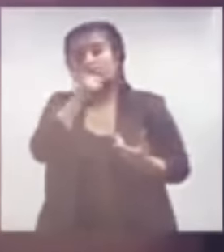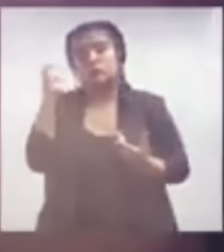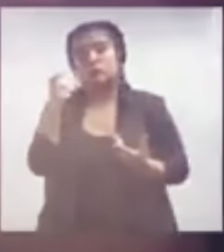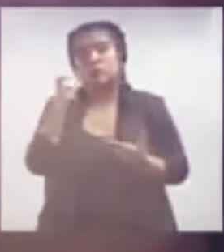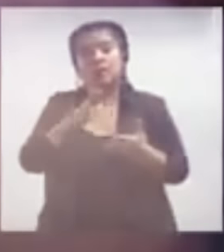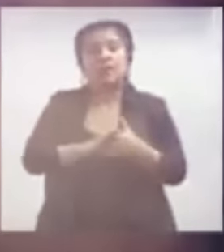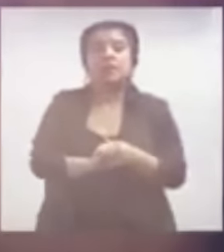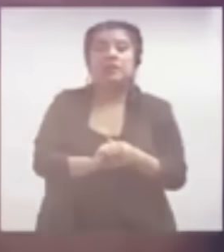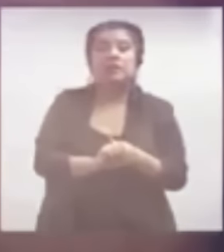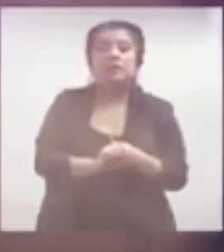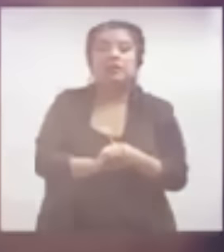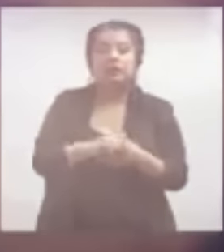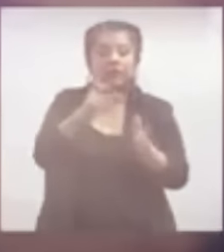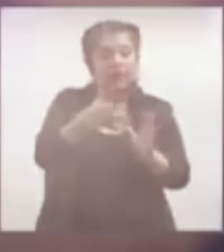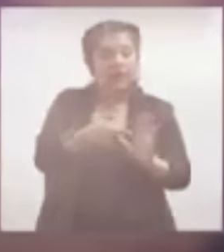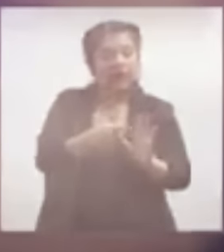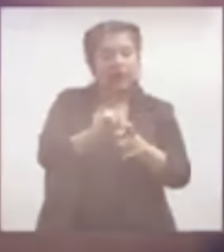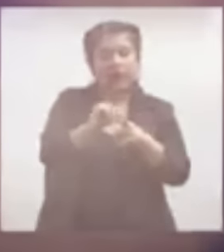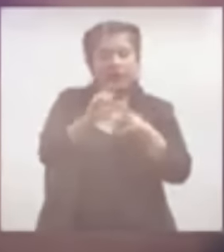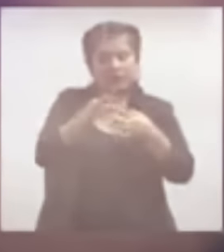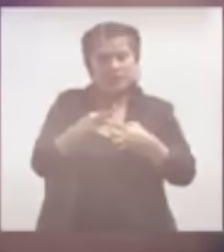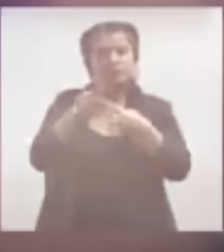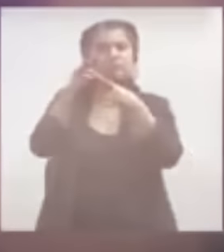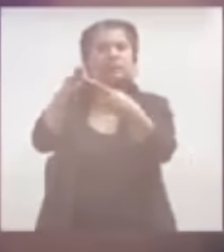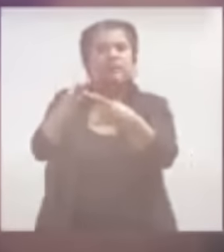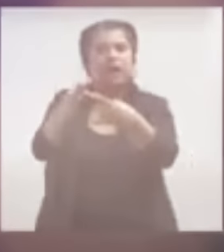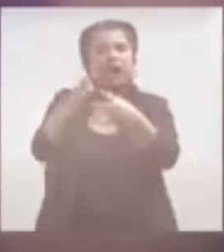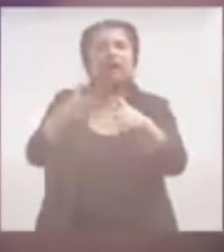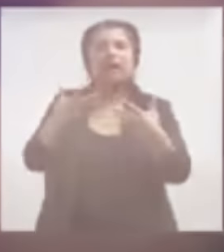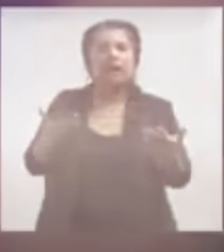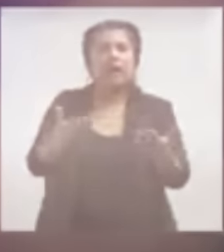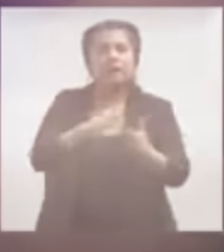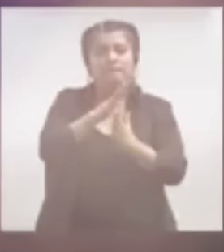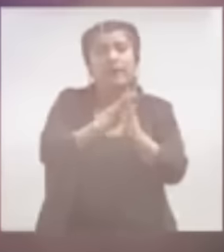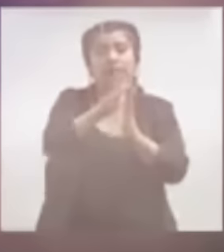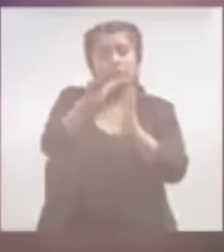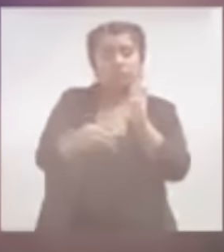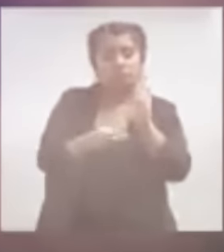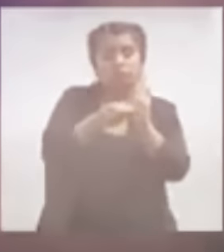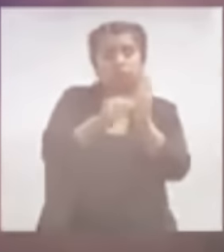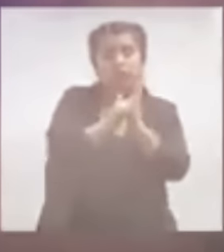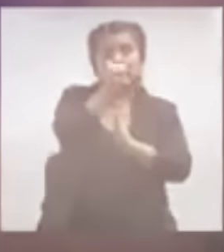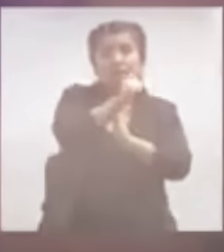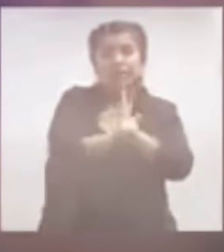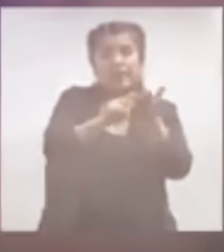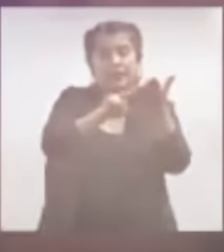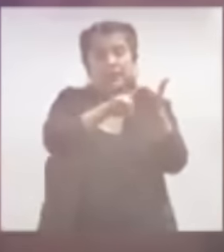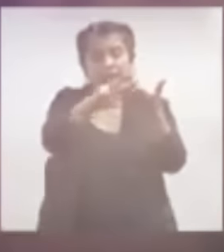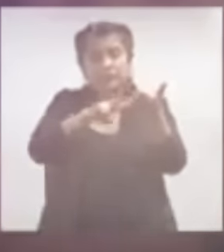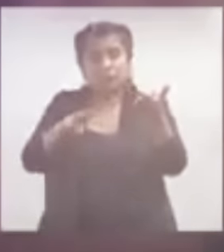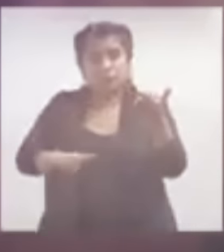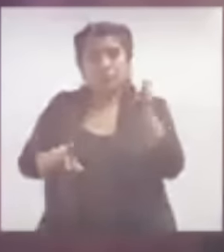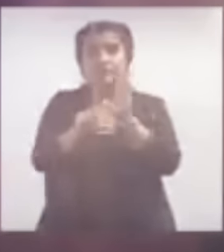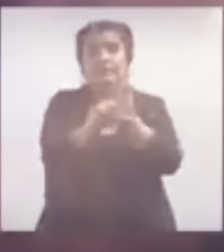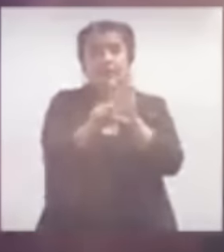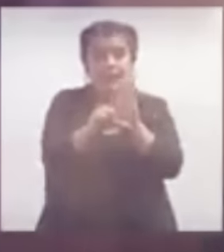ningún tipo de privilegios para agendar las lecturas de estas y que se